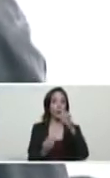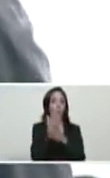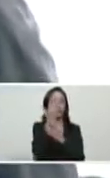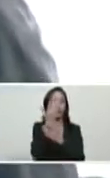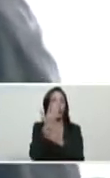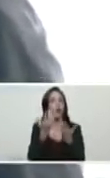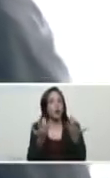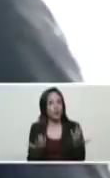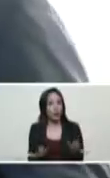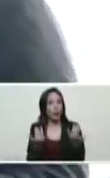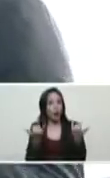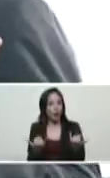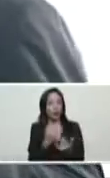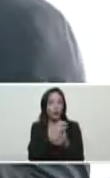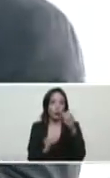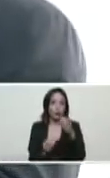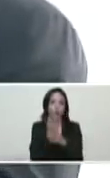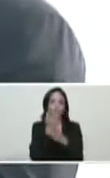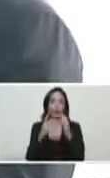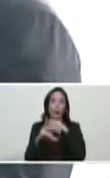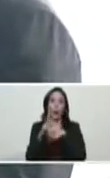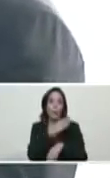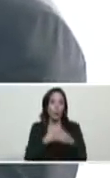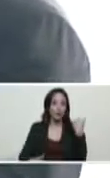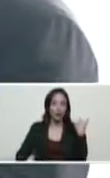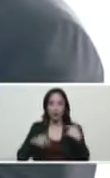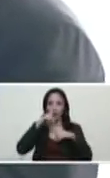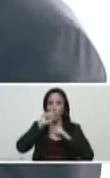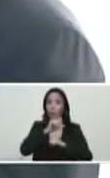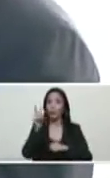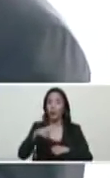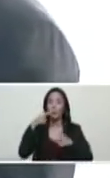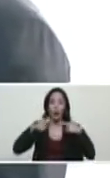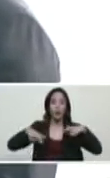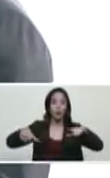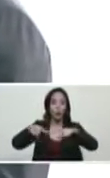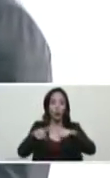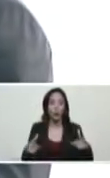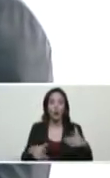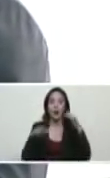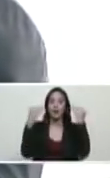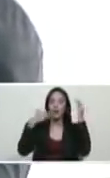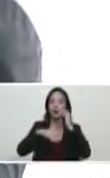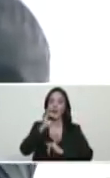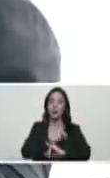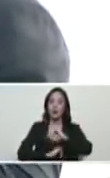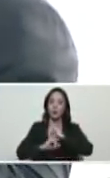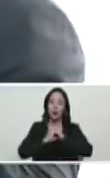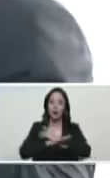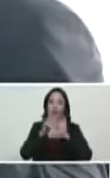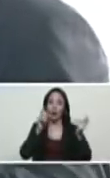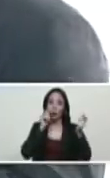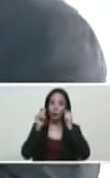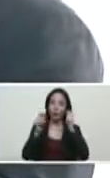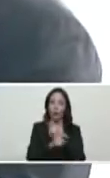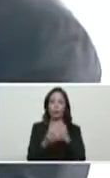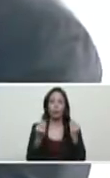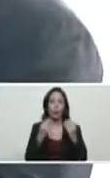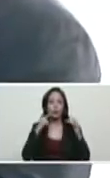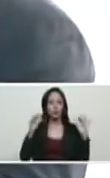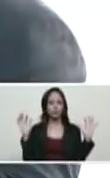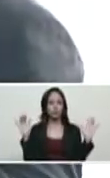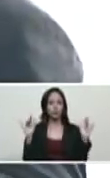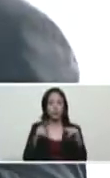realidad, y que además el parque haya sido sede de esta Feria Internacional de Turismo. Miles de personas hasta ayer